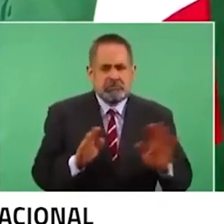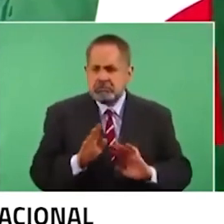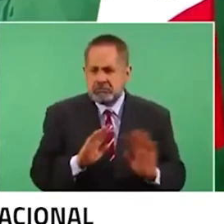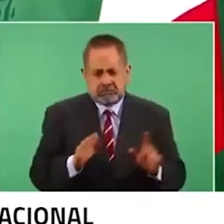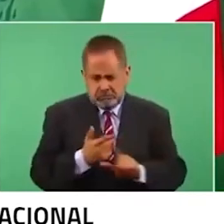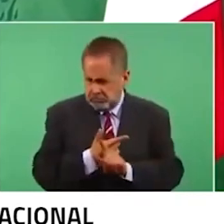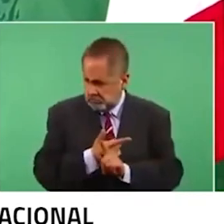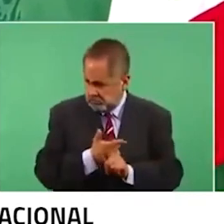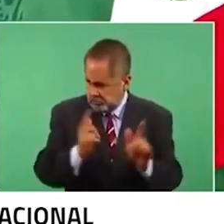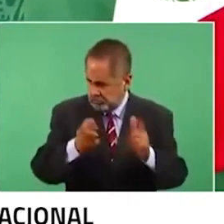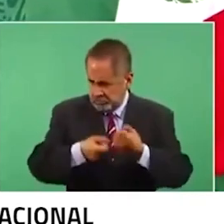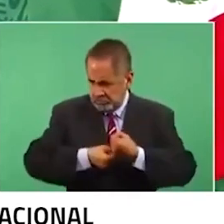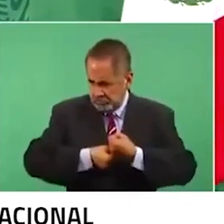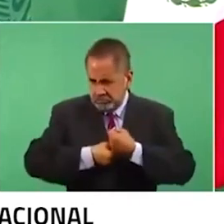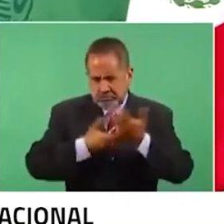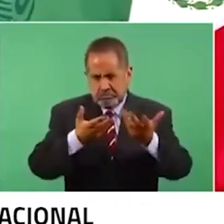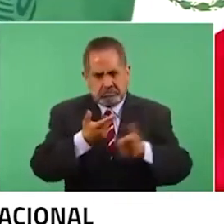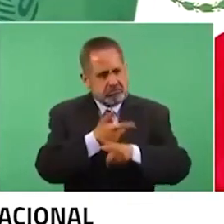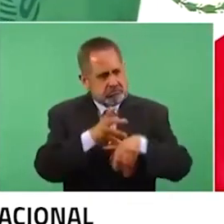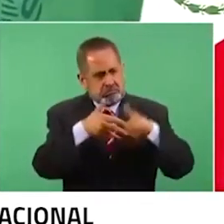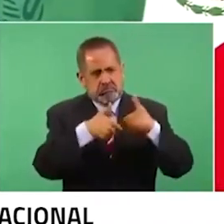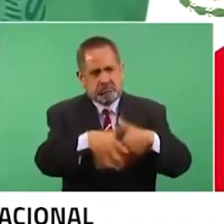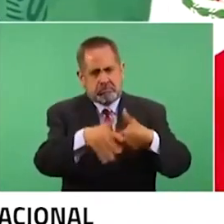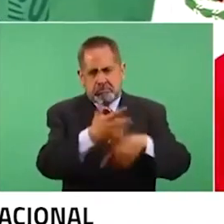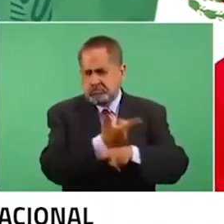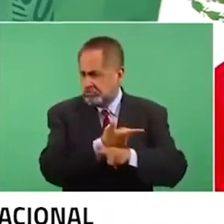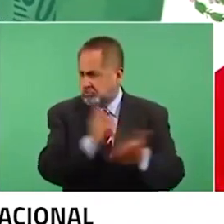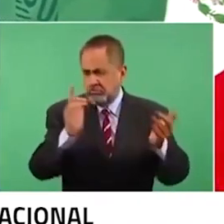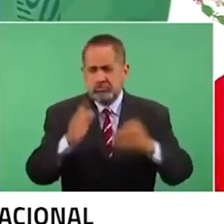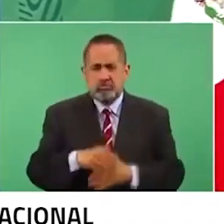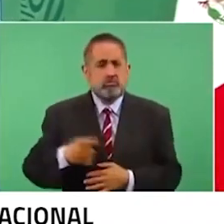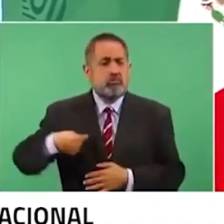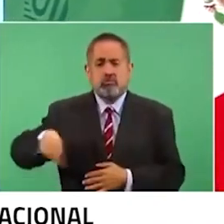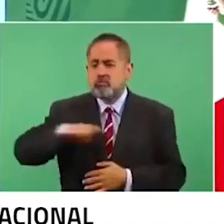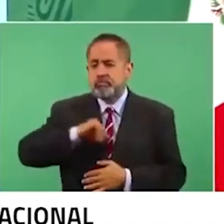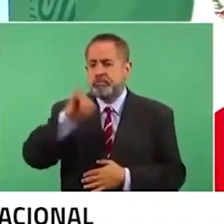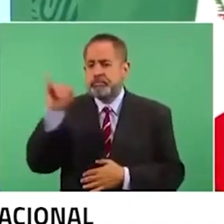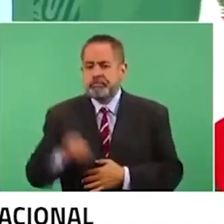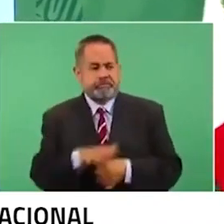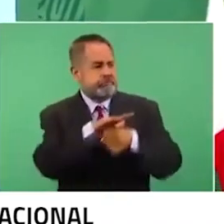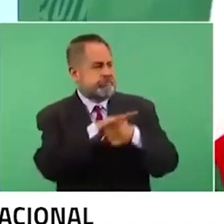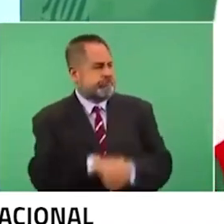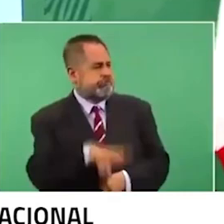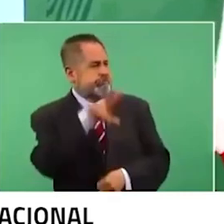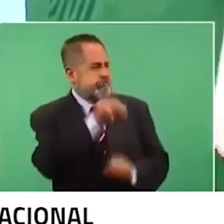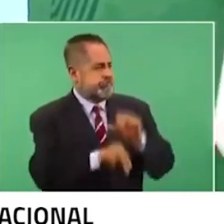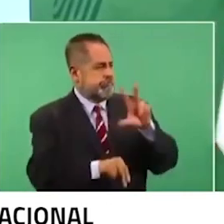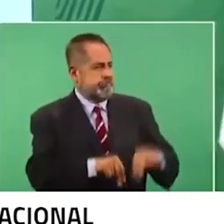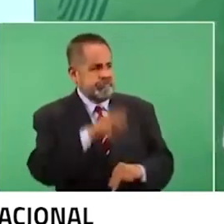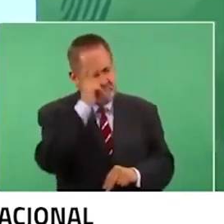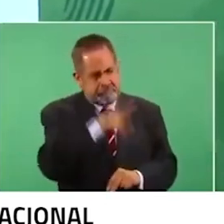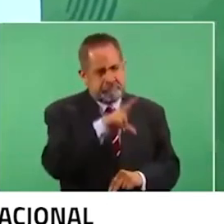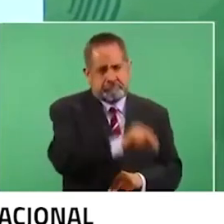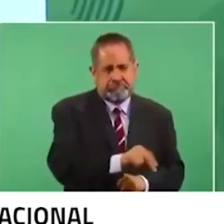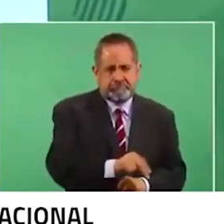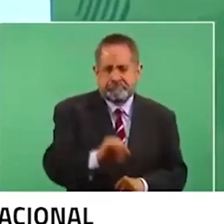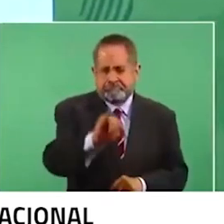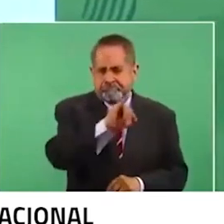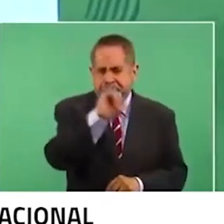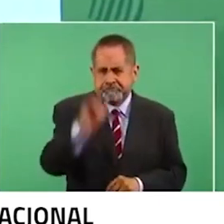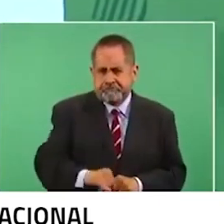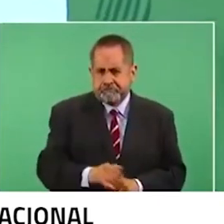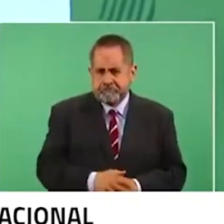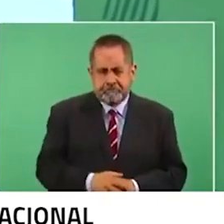manifestarse que nunca vamos a reprimir jamás se va a usar